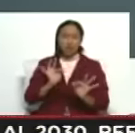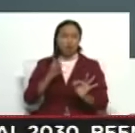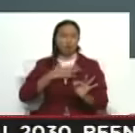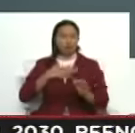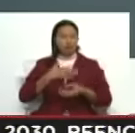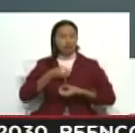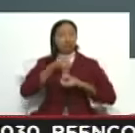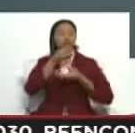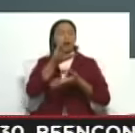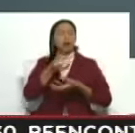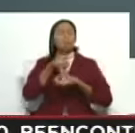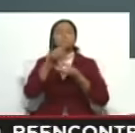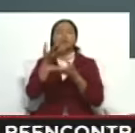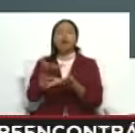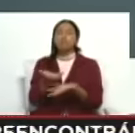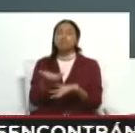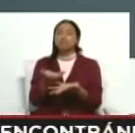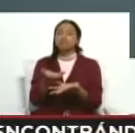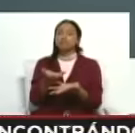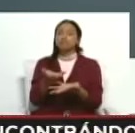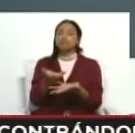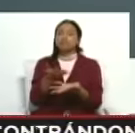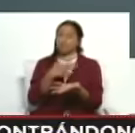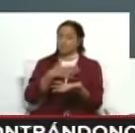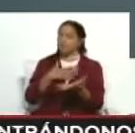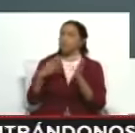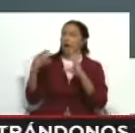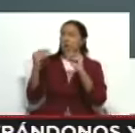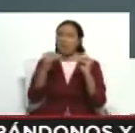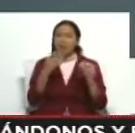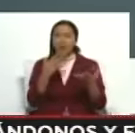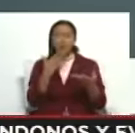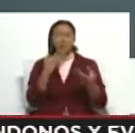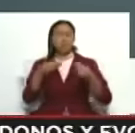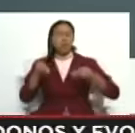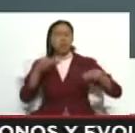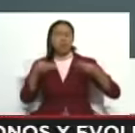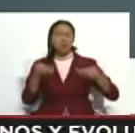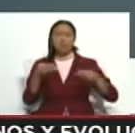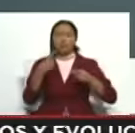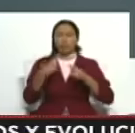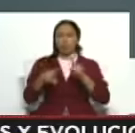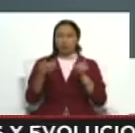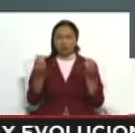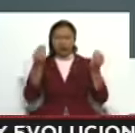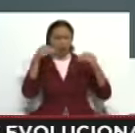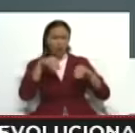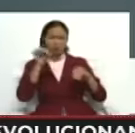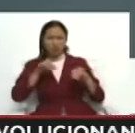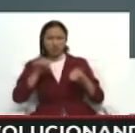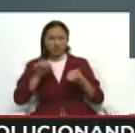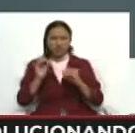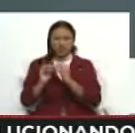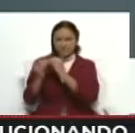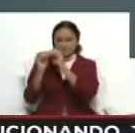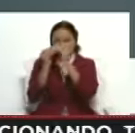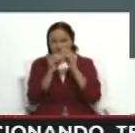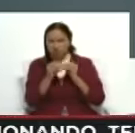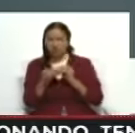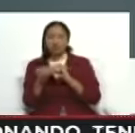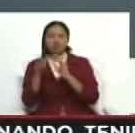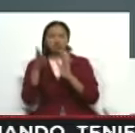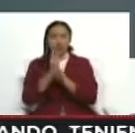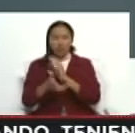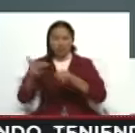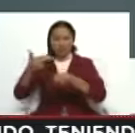un lado, hablando y que vamos a hablar, vamos a la diplomacia, y por otro, planeando operaciones terroristas, desfalcos